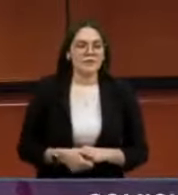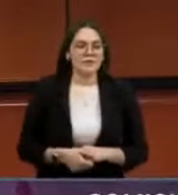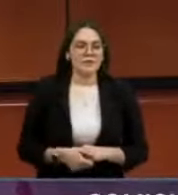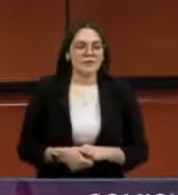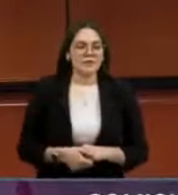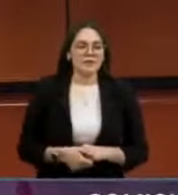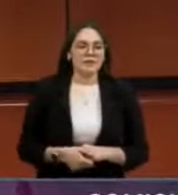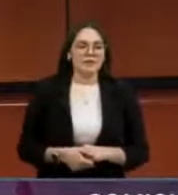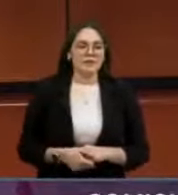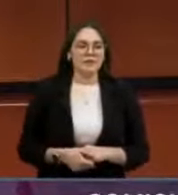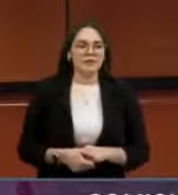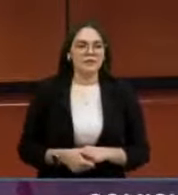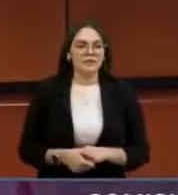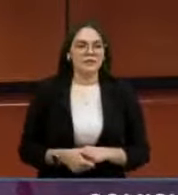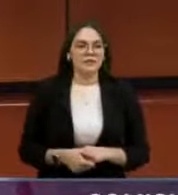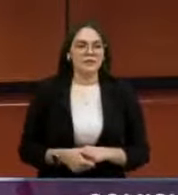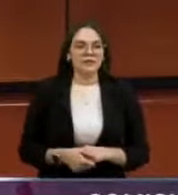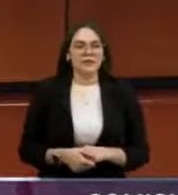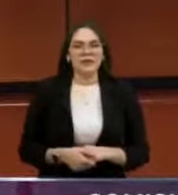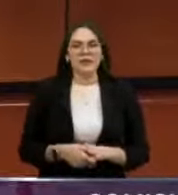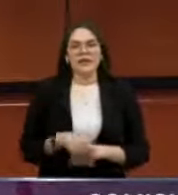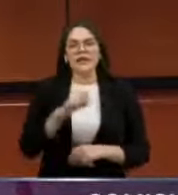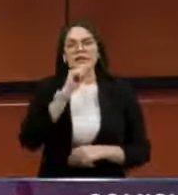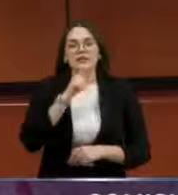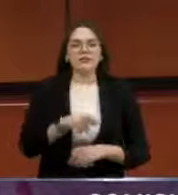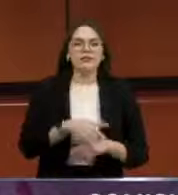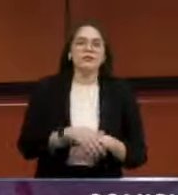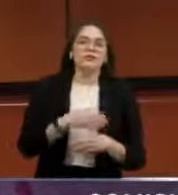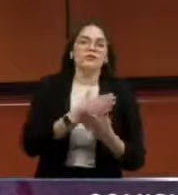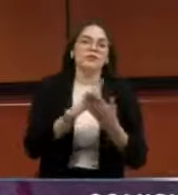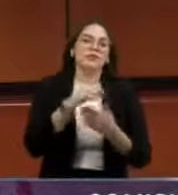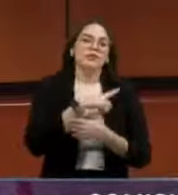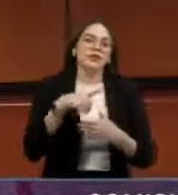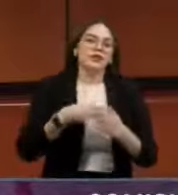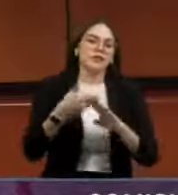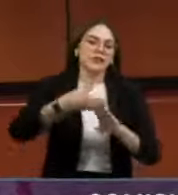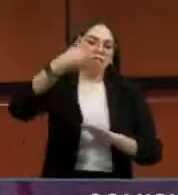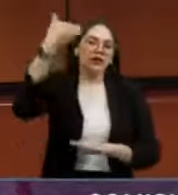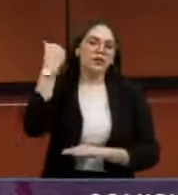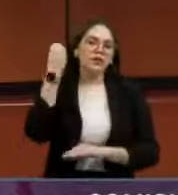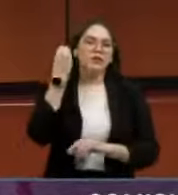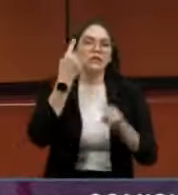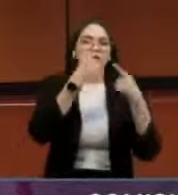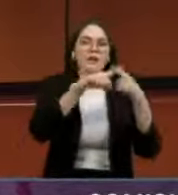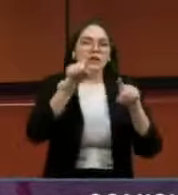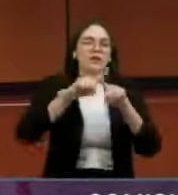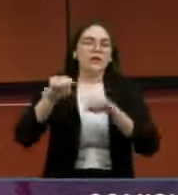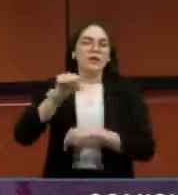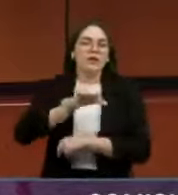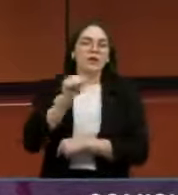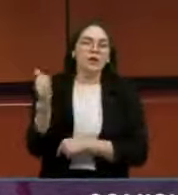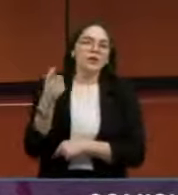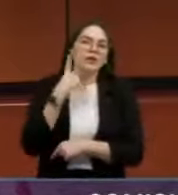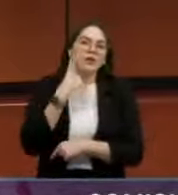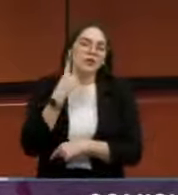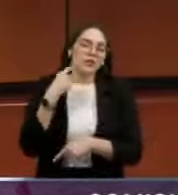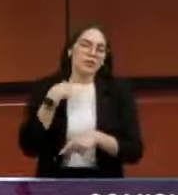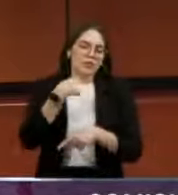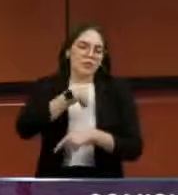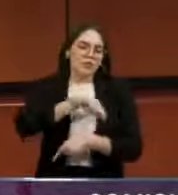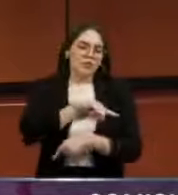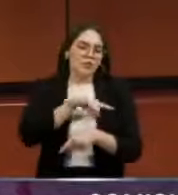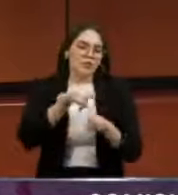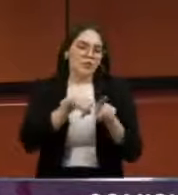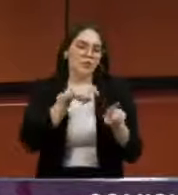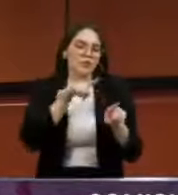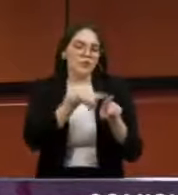luchas, donde pasamos de las burlas de diputados cuando aprobaban estas